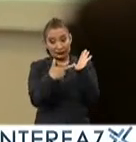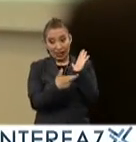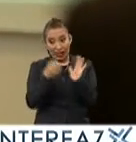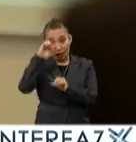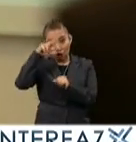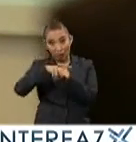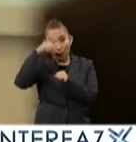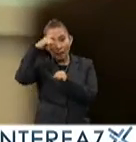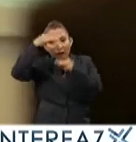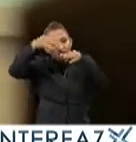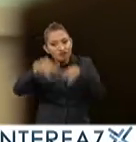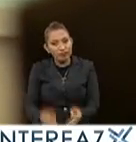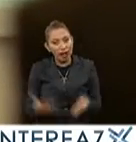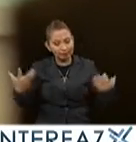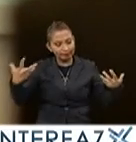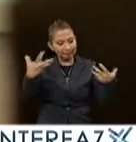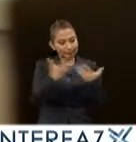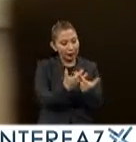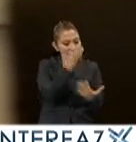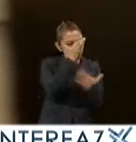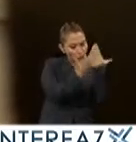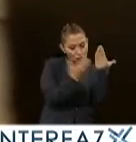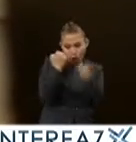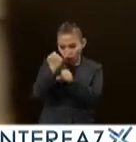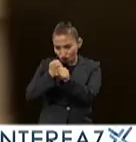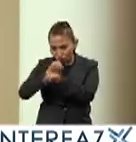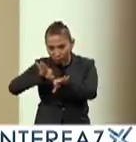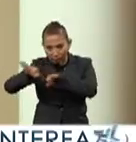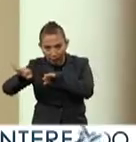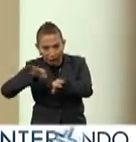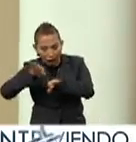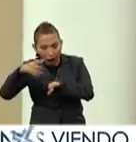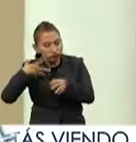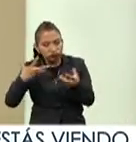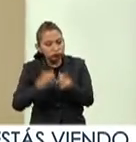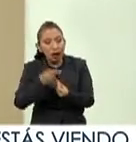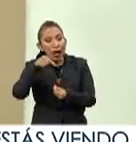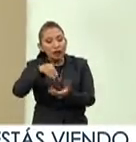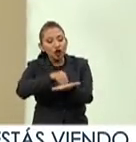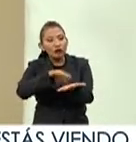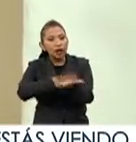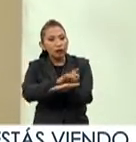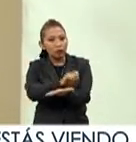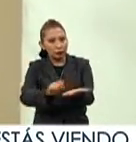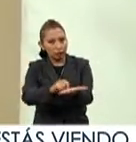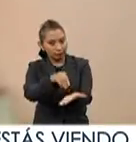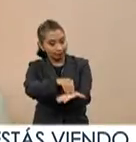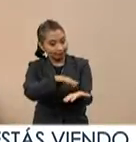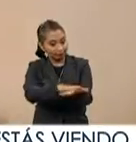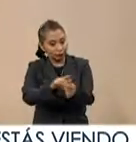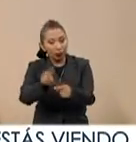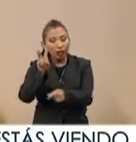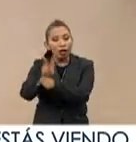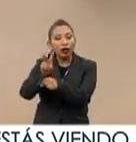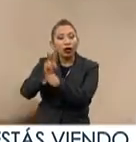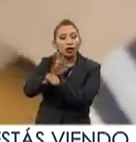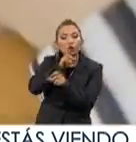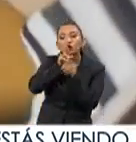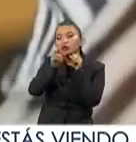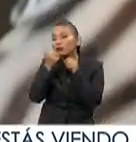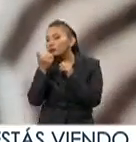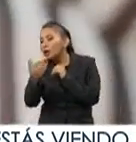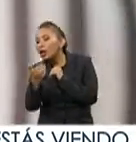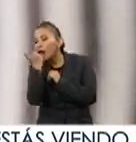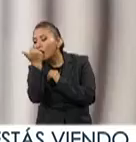europeos para una efectiva combinación de estudios y trabajo incluyen un contrato escrito, monitoreo de resultados